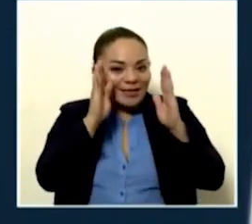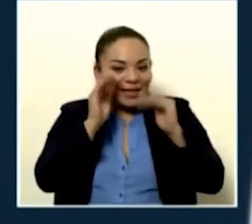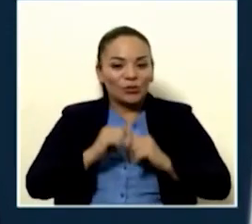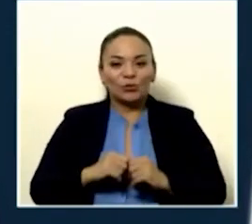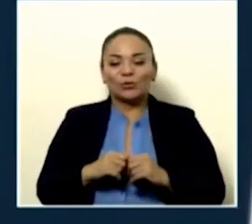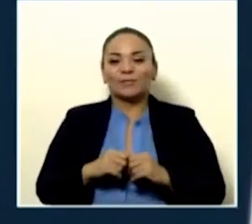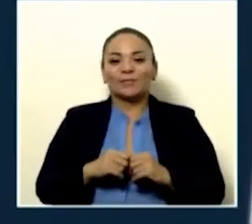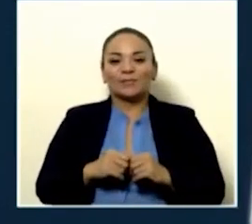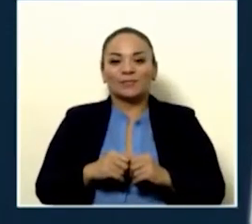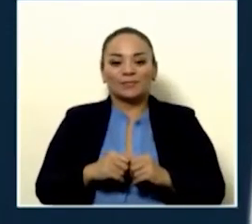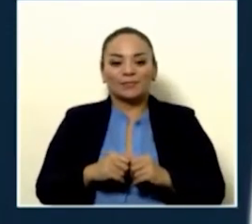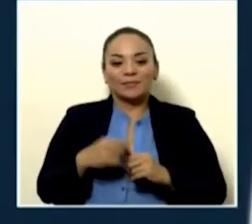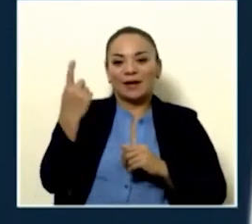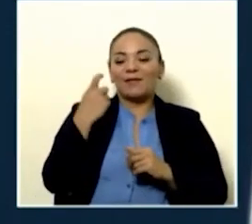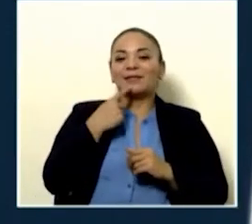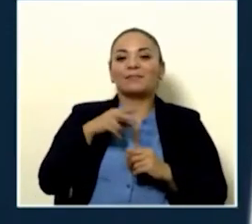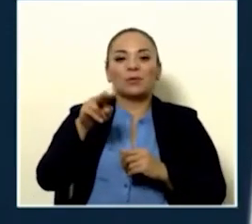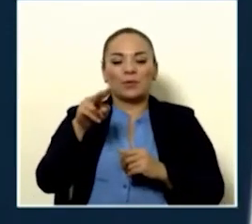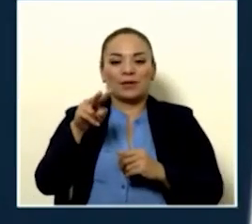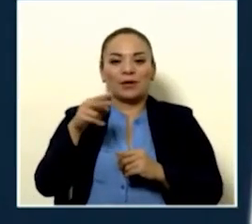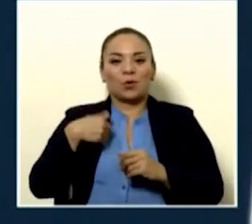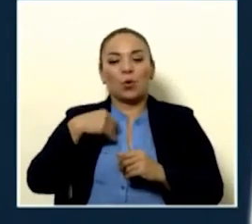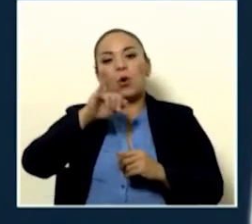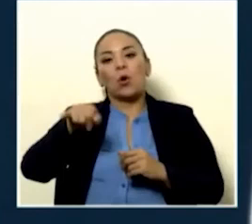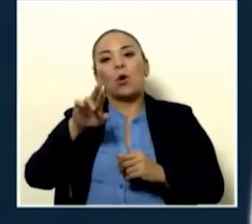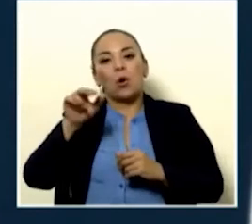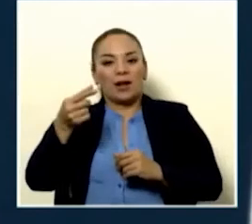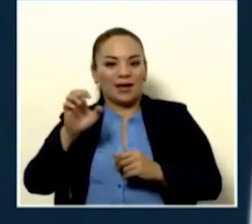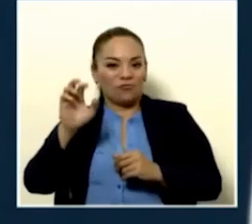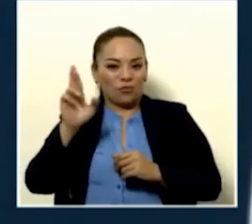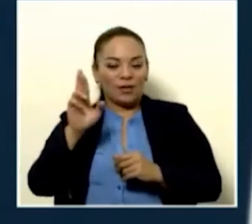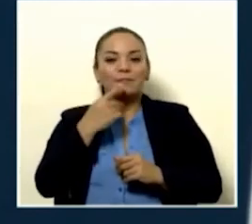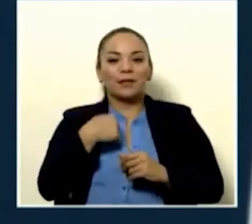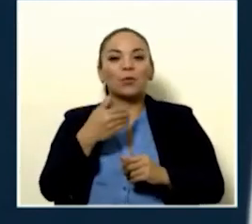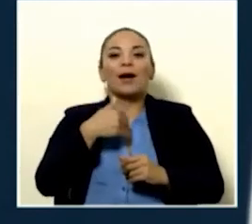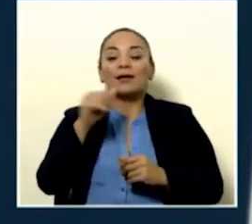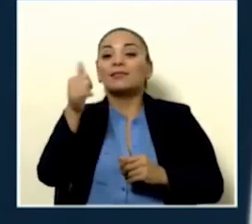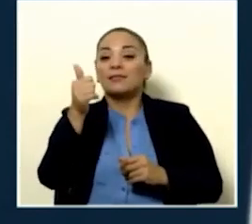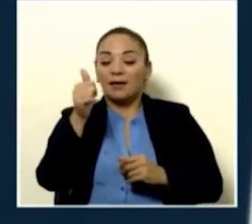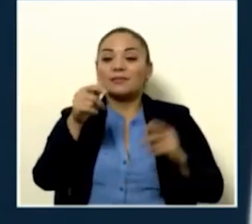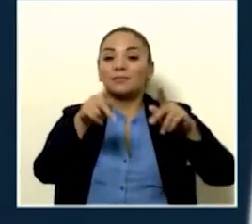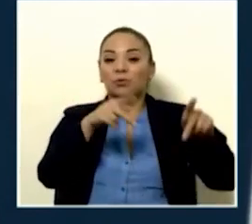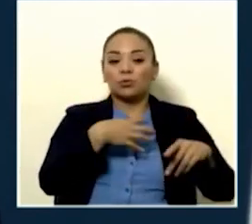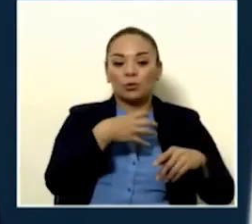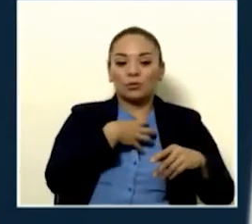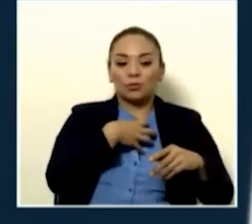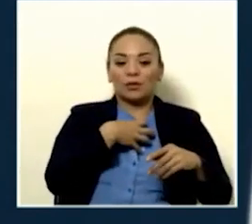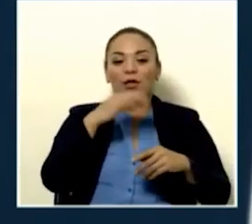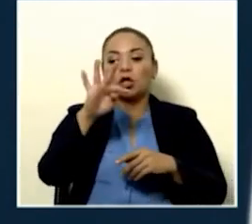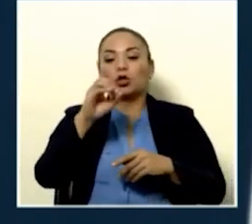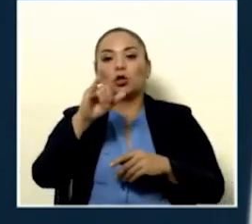De hecho, me acaba de decir mi colega, don Jorge Rodríguez, que hay 10 dueños de